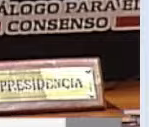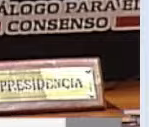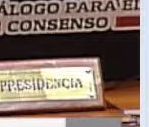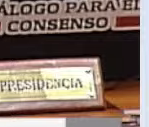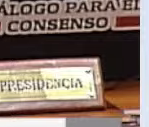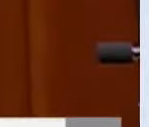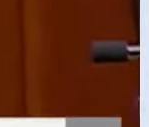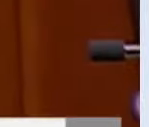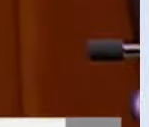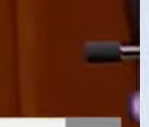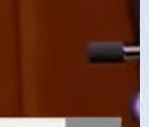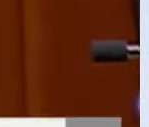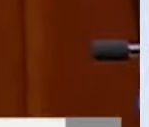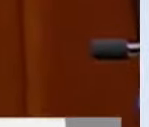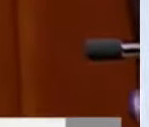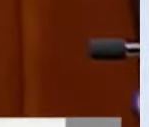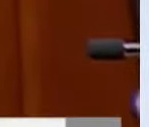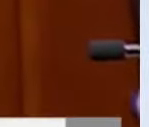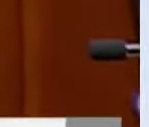Feliz cumpleaños, congresista.